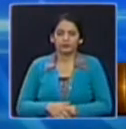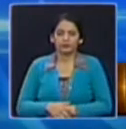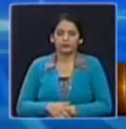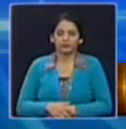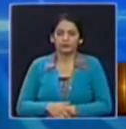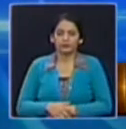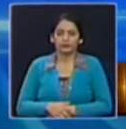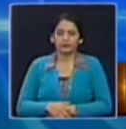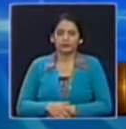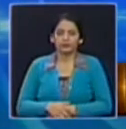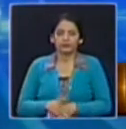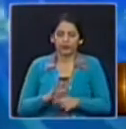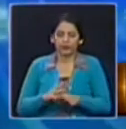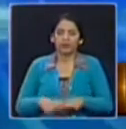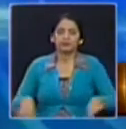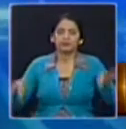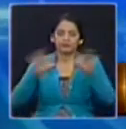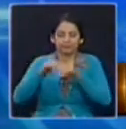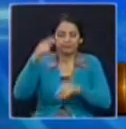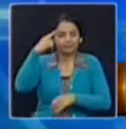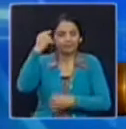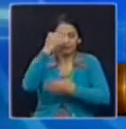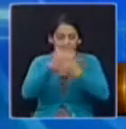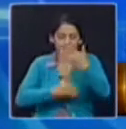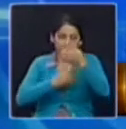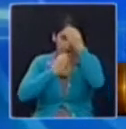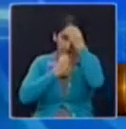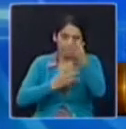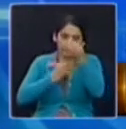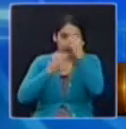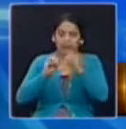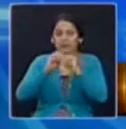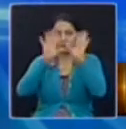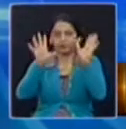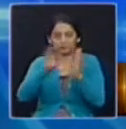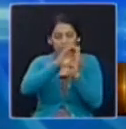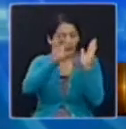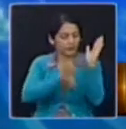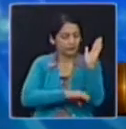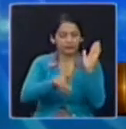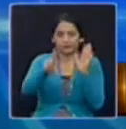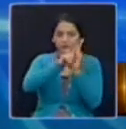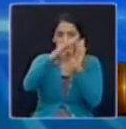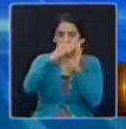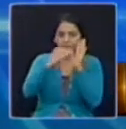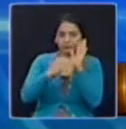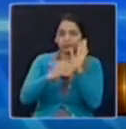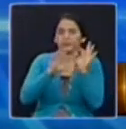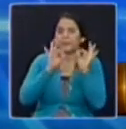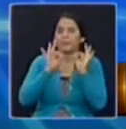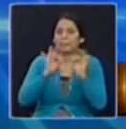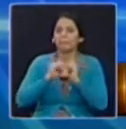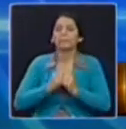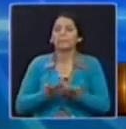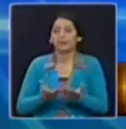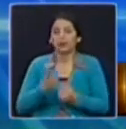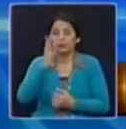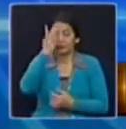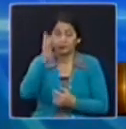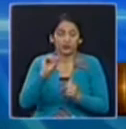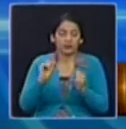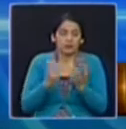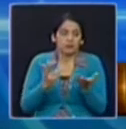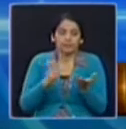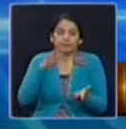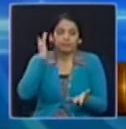yo, consensuado, toda vez que la propia Constitución y la ley, por ser inédito este tipo de casos, nos